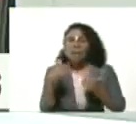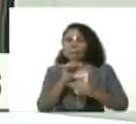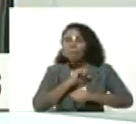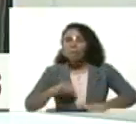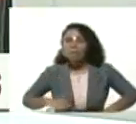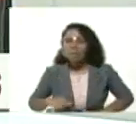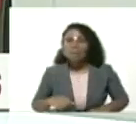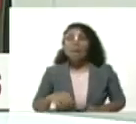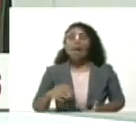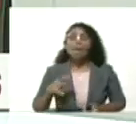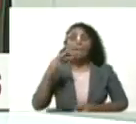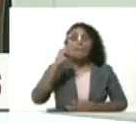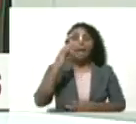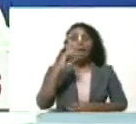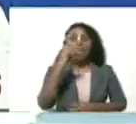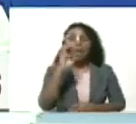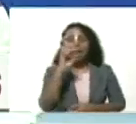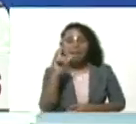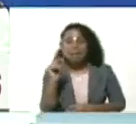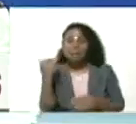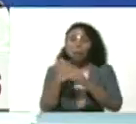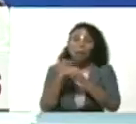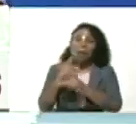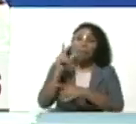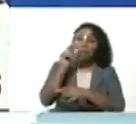Madeira. Madeira, igual que Hipólito.